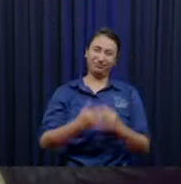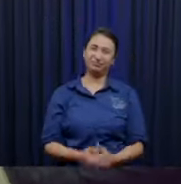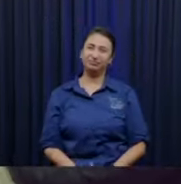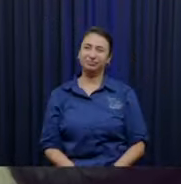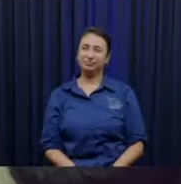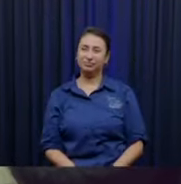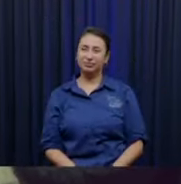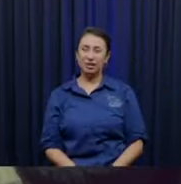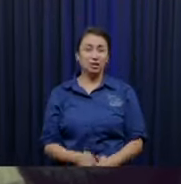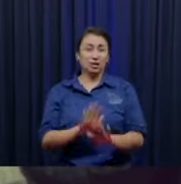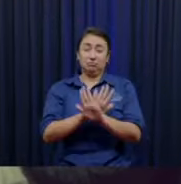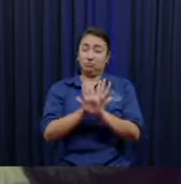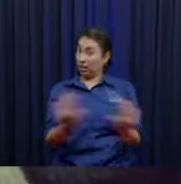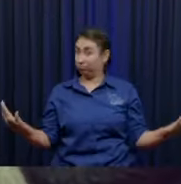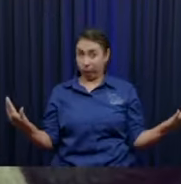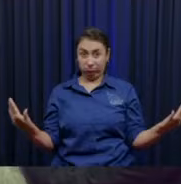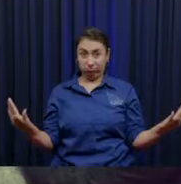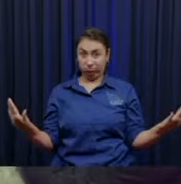dejémoslo hasta ahí.